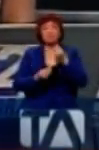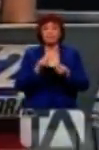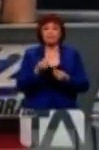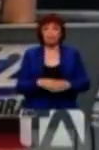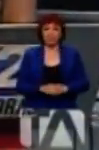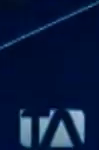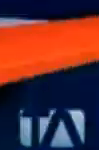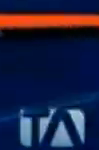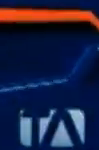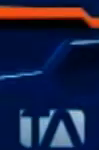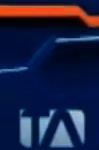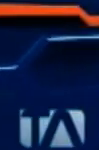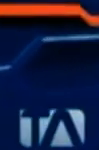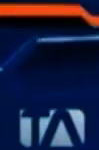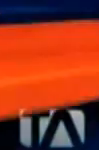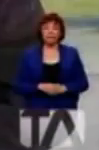informa.